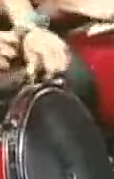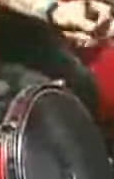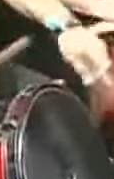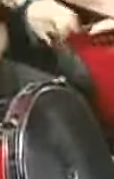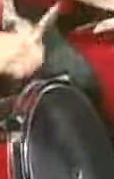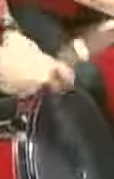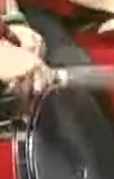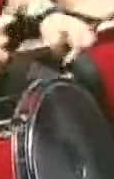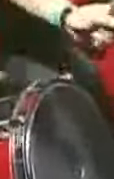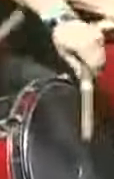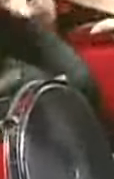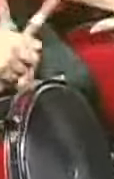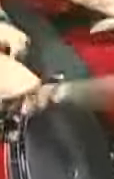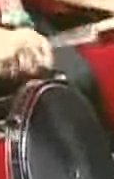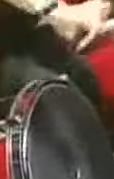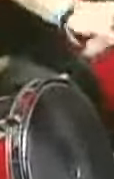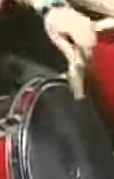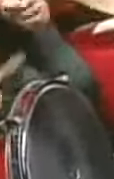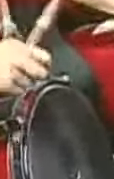tengo cariño.